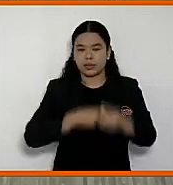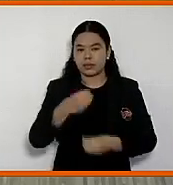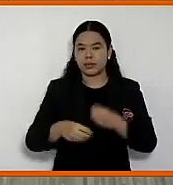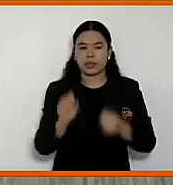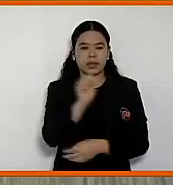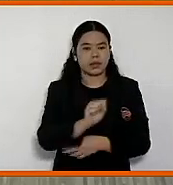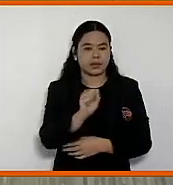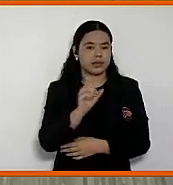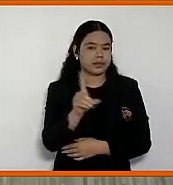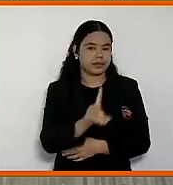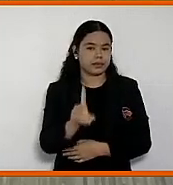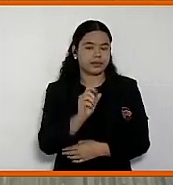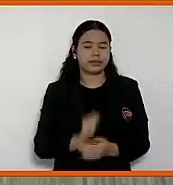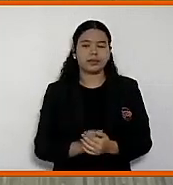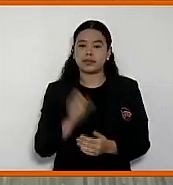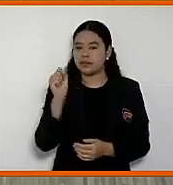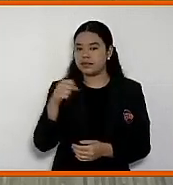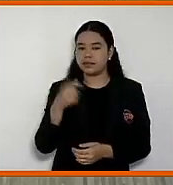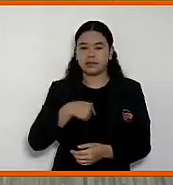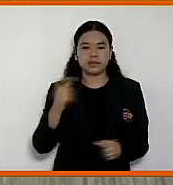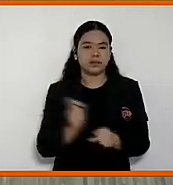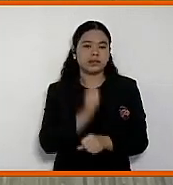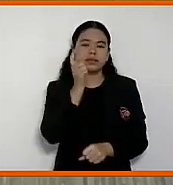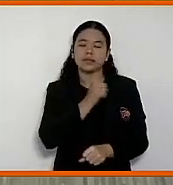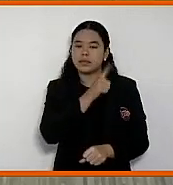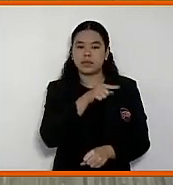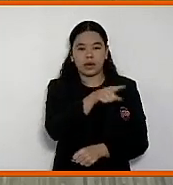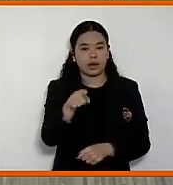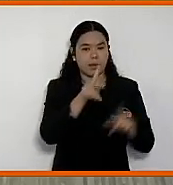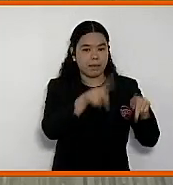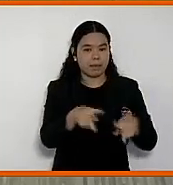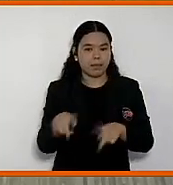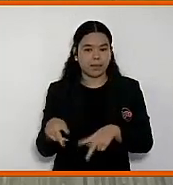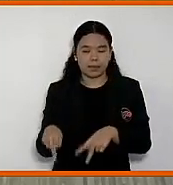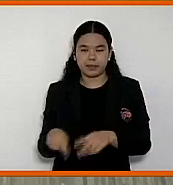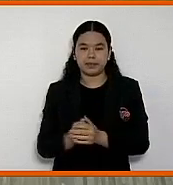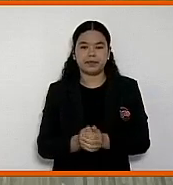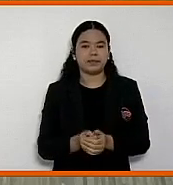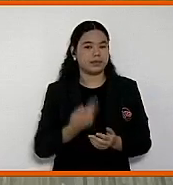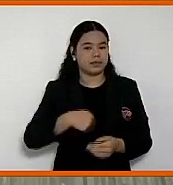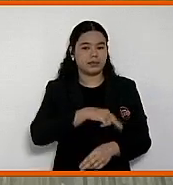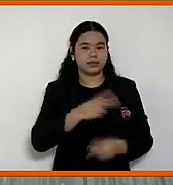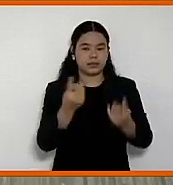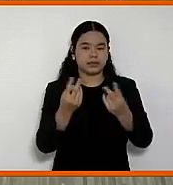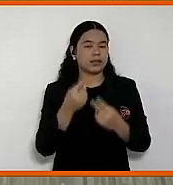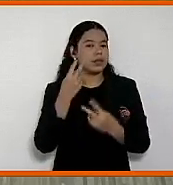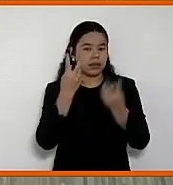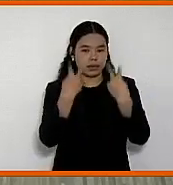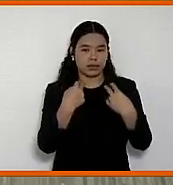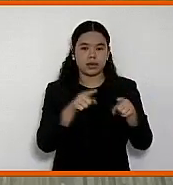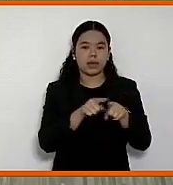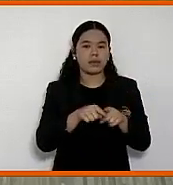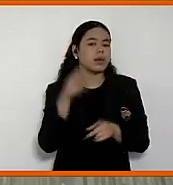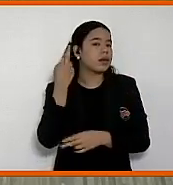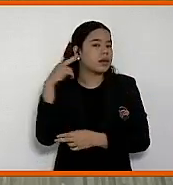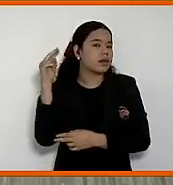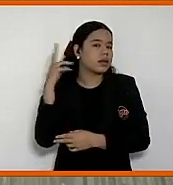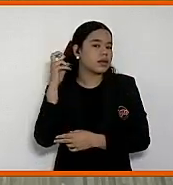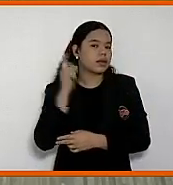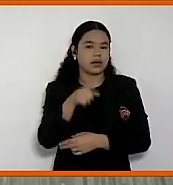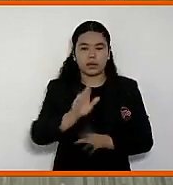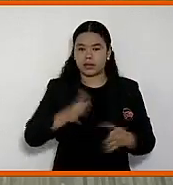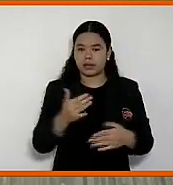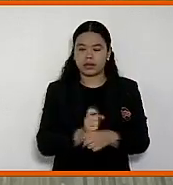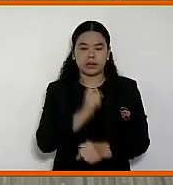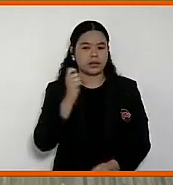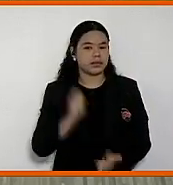semana. Así es, Tatiana, te comento que yo me gané la Loto teniéndolos a cada uno de ustedes como nuestros televidentes y radioescuchas. ¿Y vos cómo te